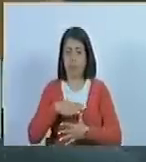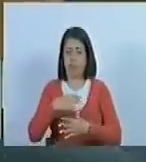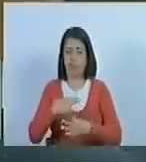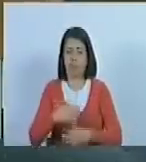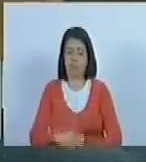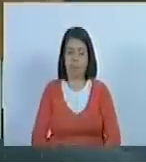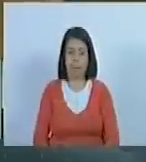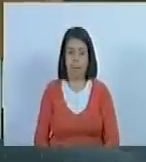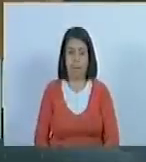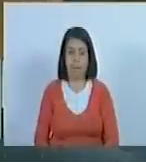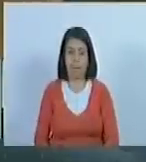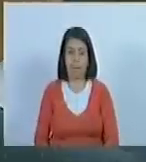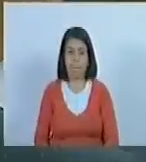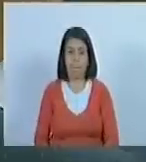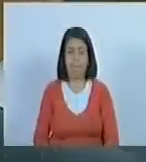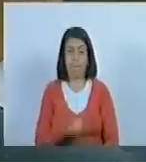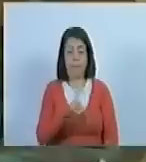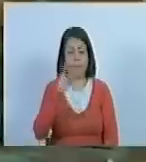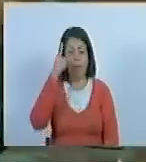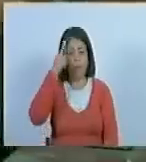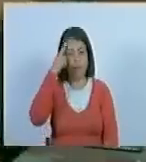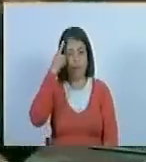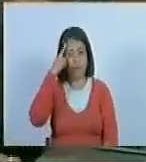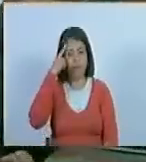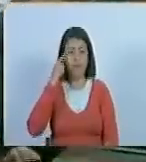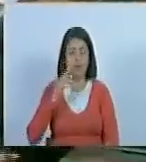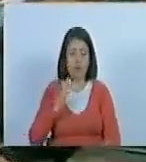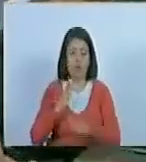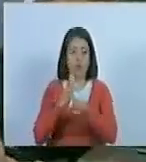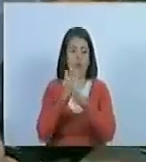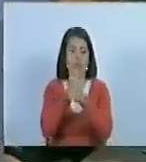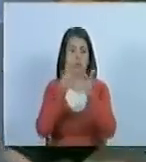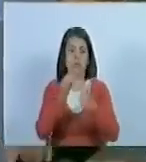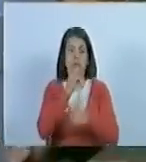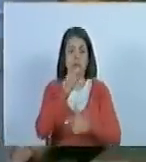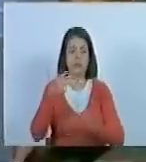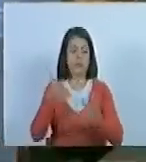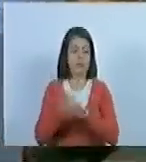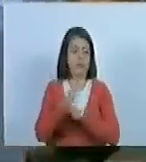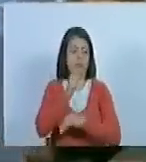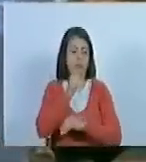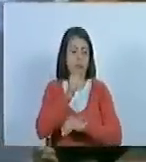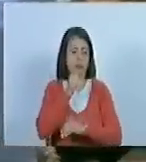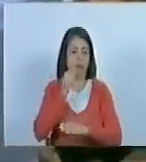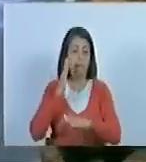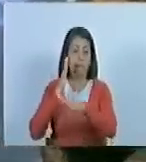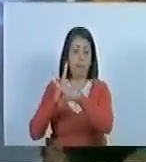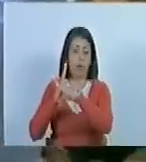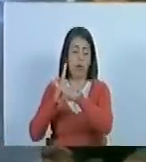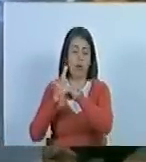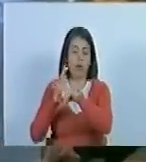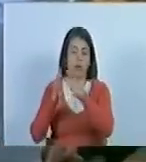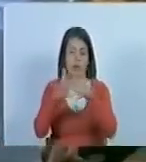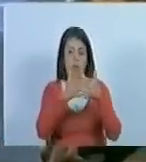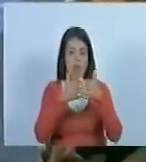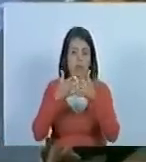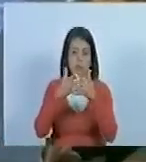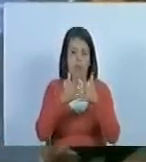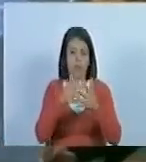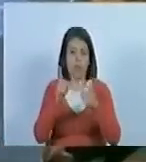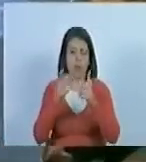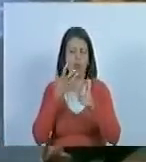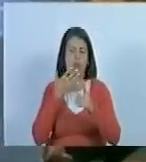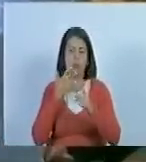interesante. ¿Ustedes saben que se atentó contra la libertad de prensa y la libertad de expresión? El bloqueo. Les puedo traer